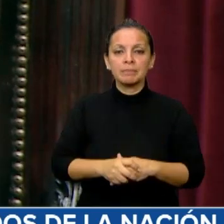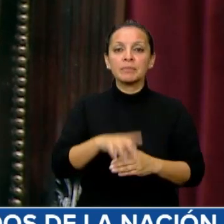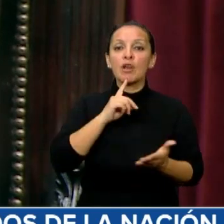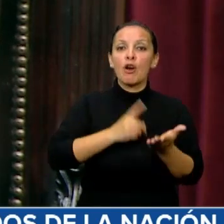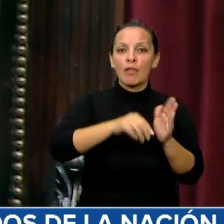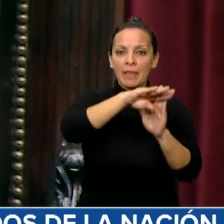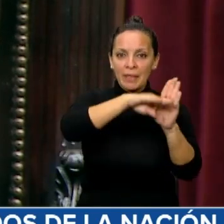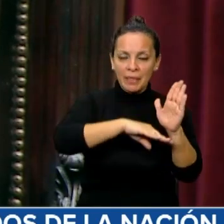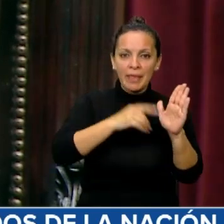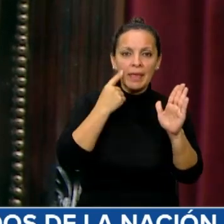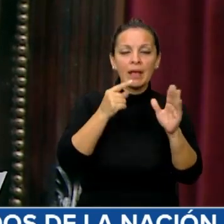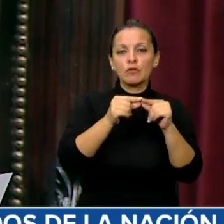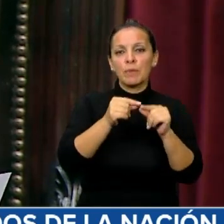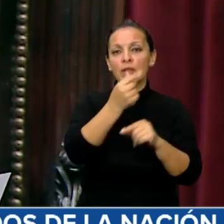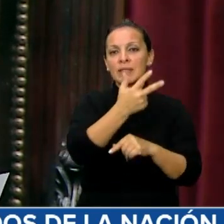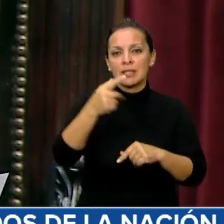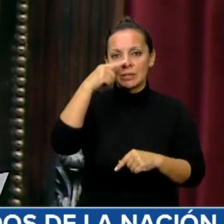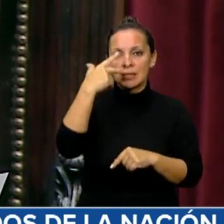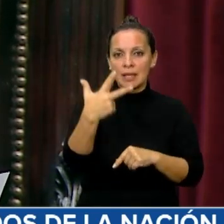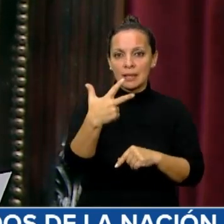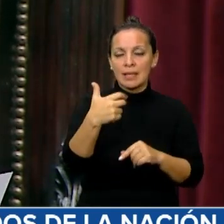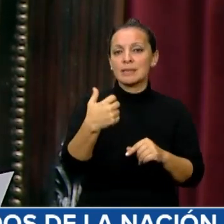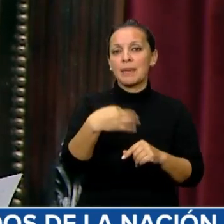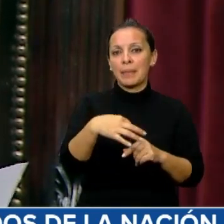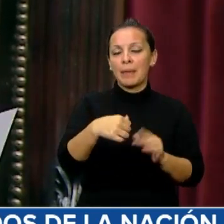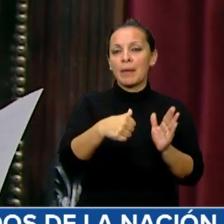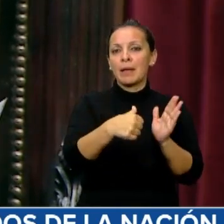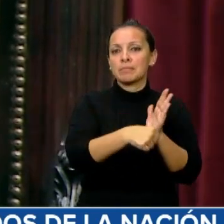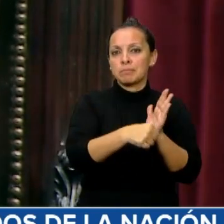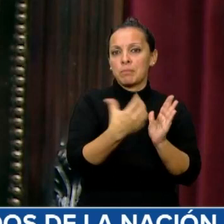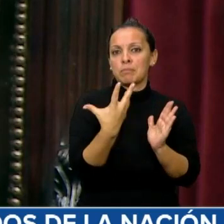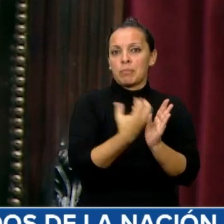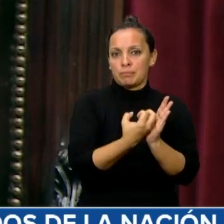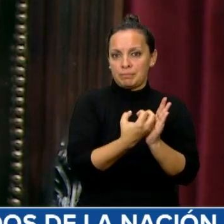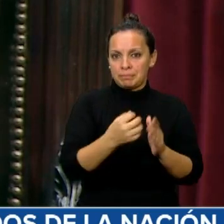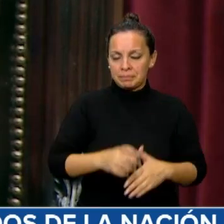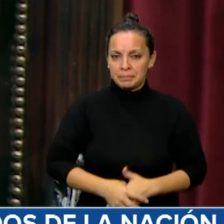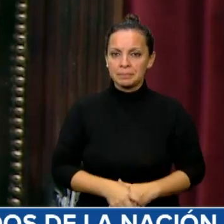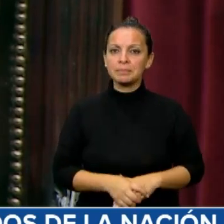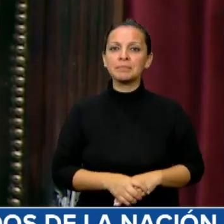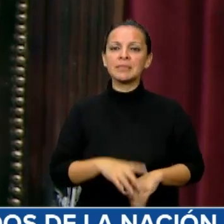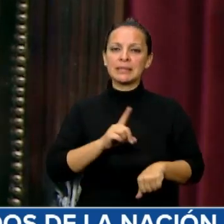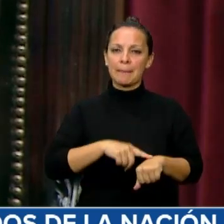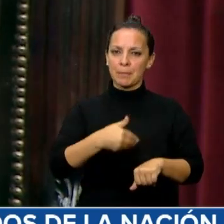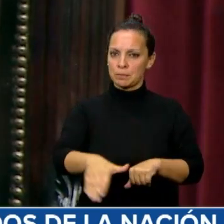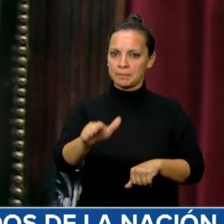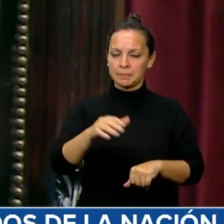número 373. Sírvanse marcar su voto.